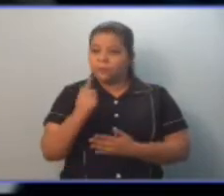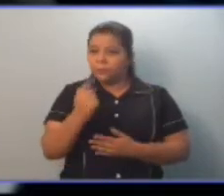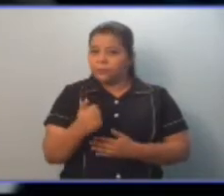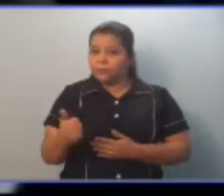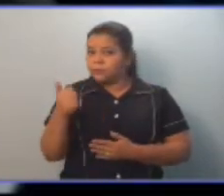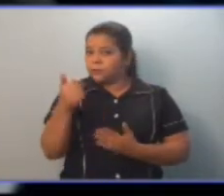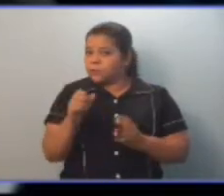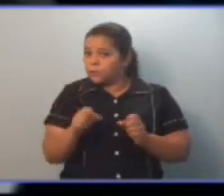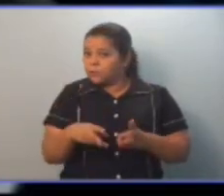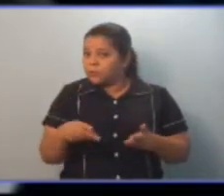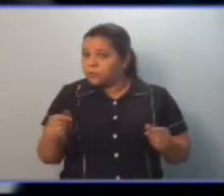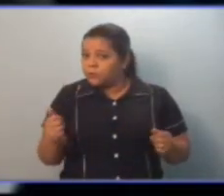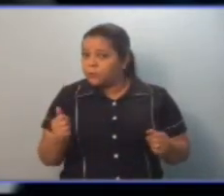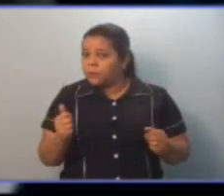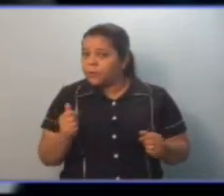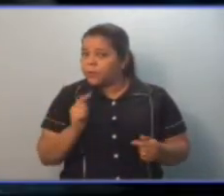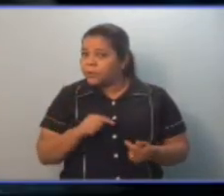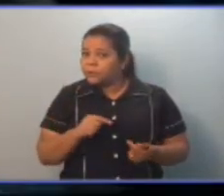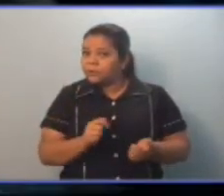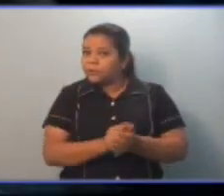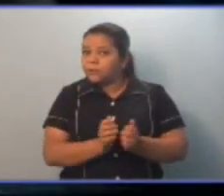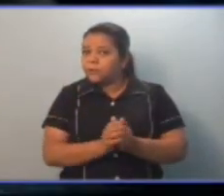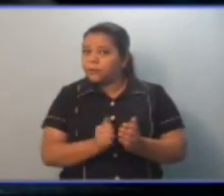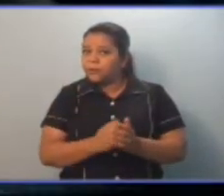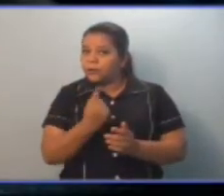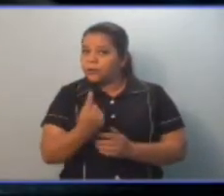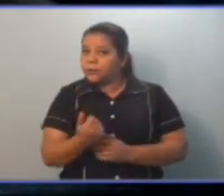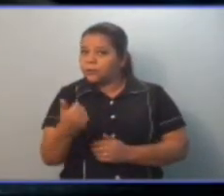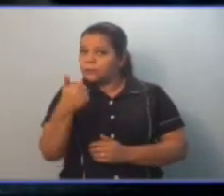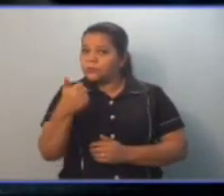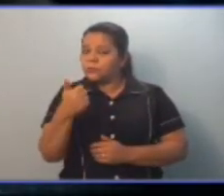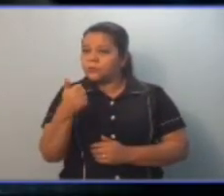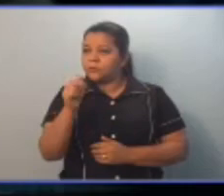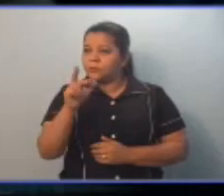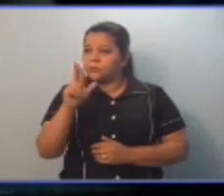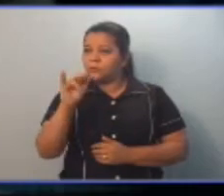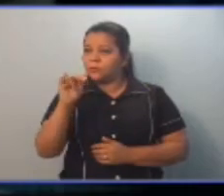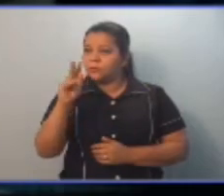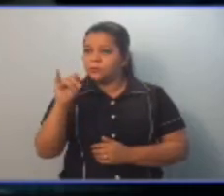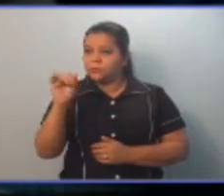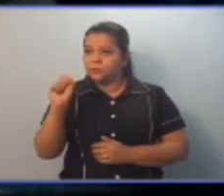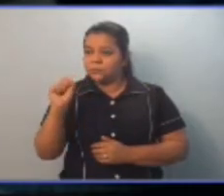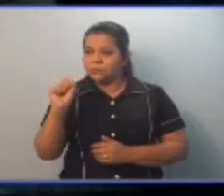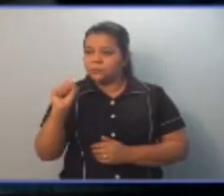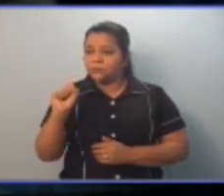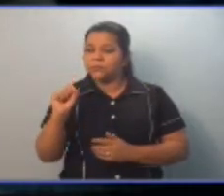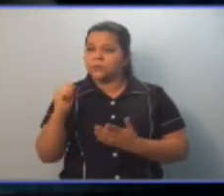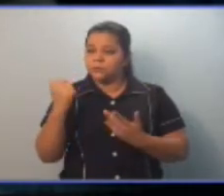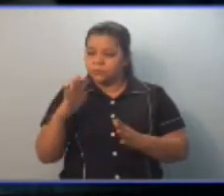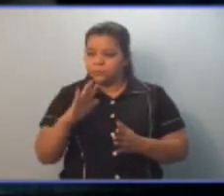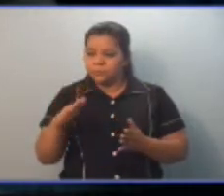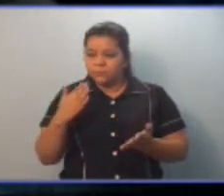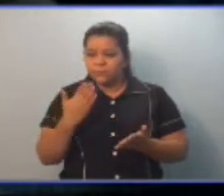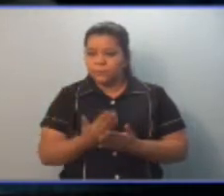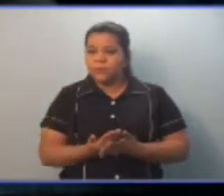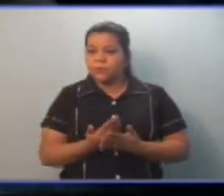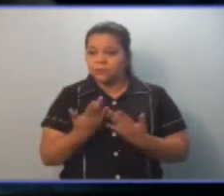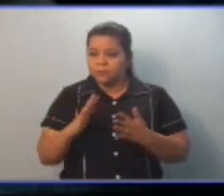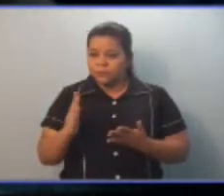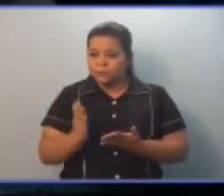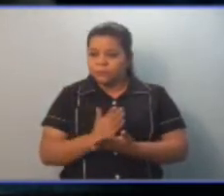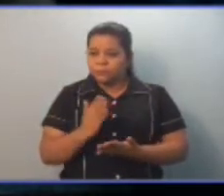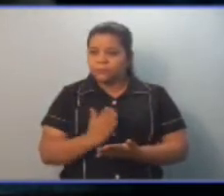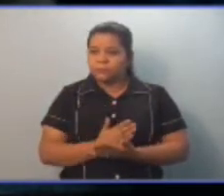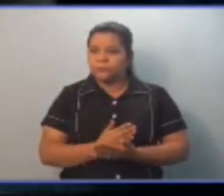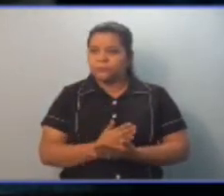que resolvería el caso del magistrado Ulises Rivas. ¿Por qué nunca se resolvió ese caso y